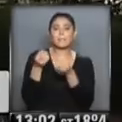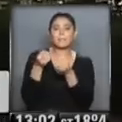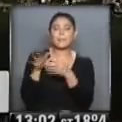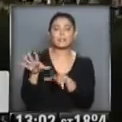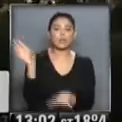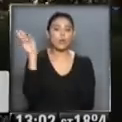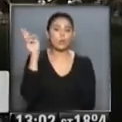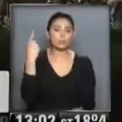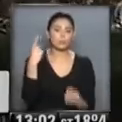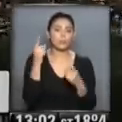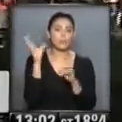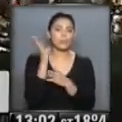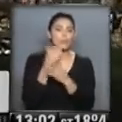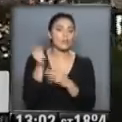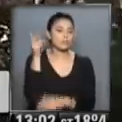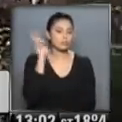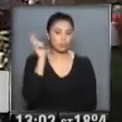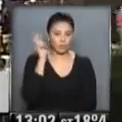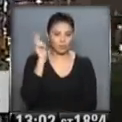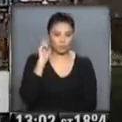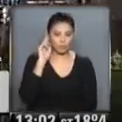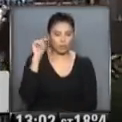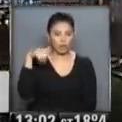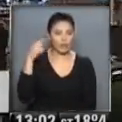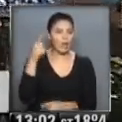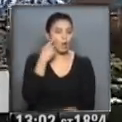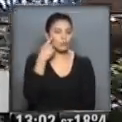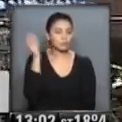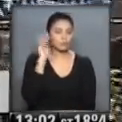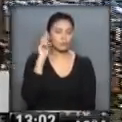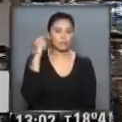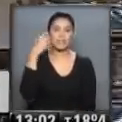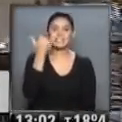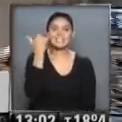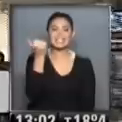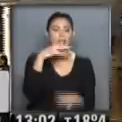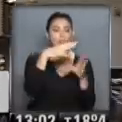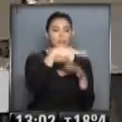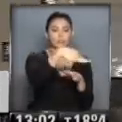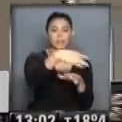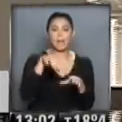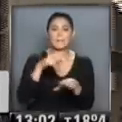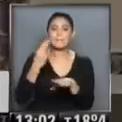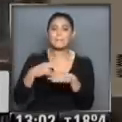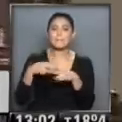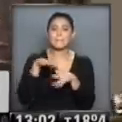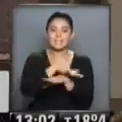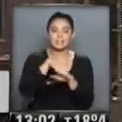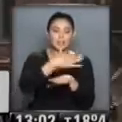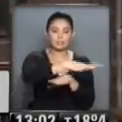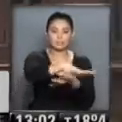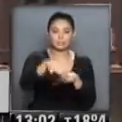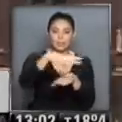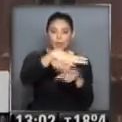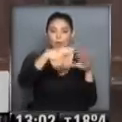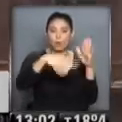prueba de sonido en la plaza, las estructuras tubulares que ya están ubicadas alrededor de la plaza, pero también en las